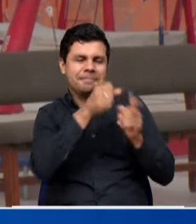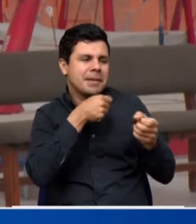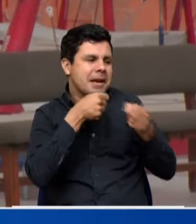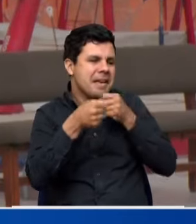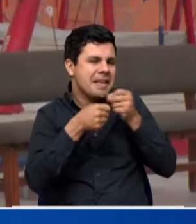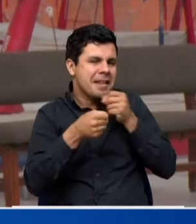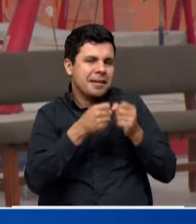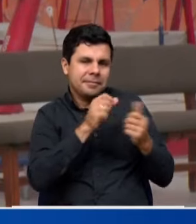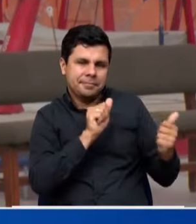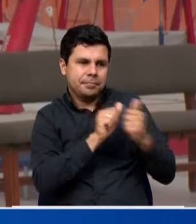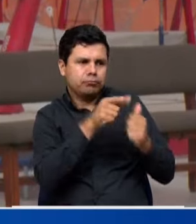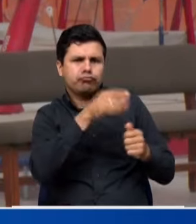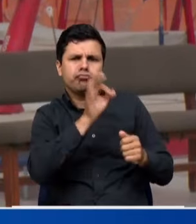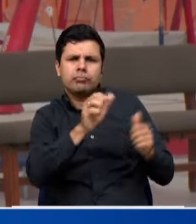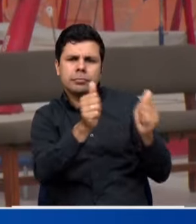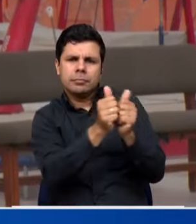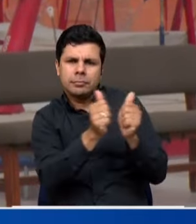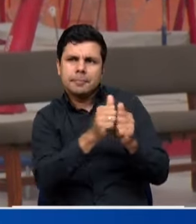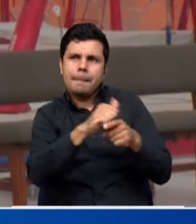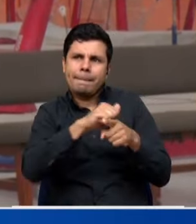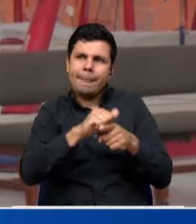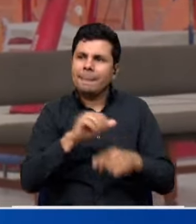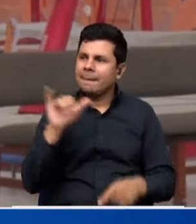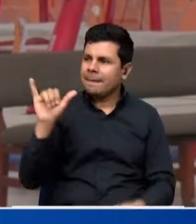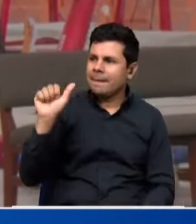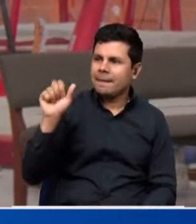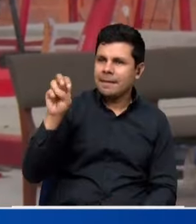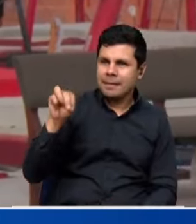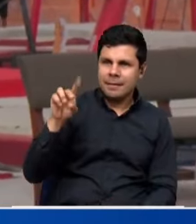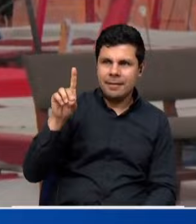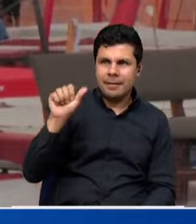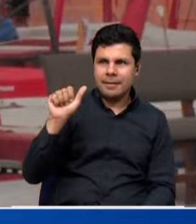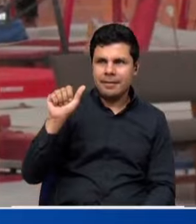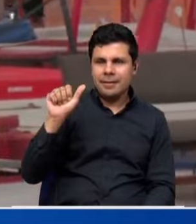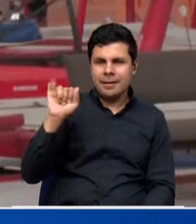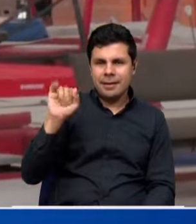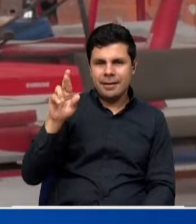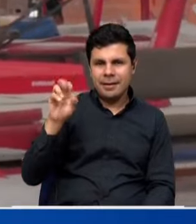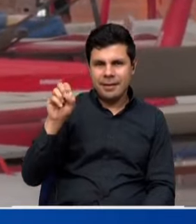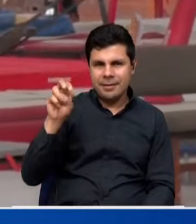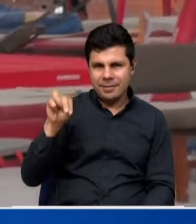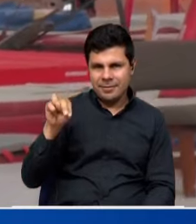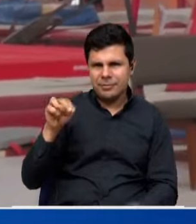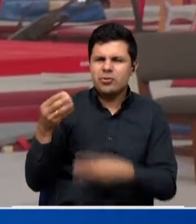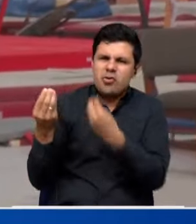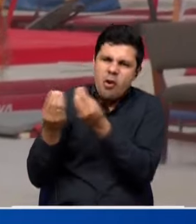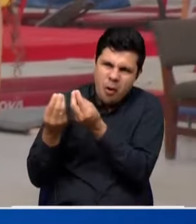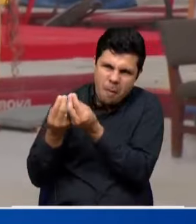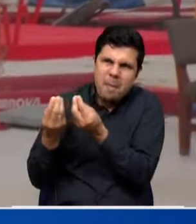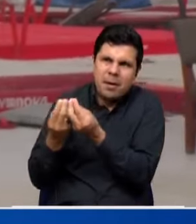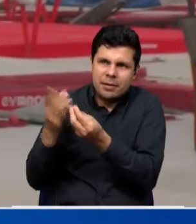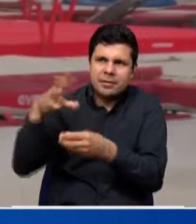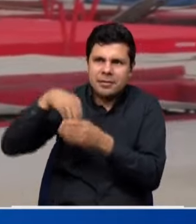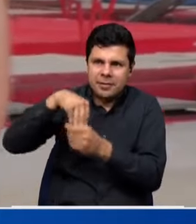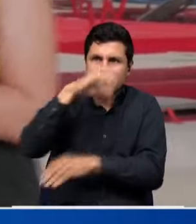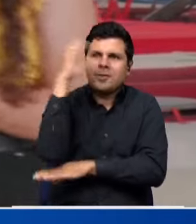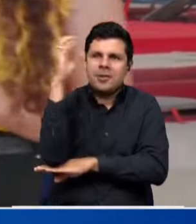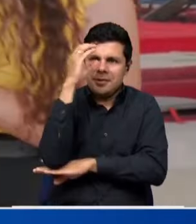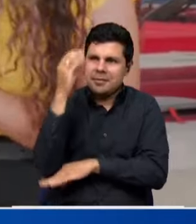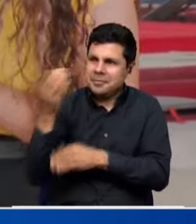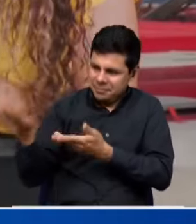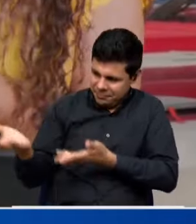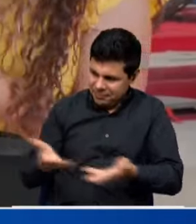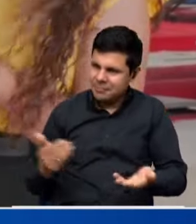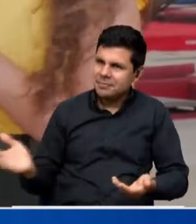Ángel durante todos sus entrenamientos. Voy a llamar a Yandairon Zavala, gimnasta cucuteño, claramente también selección Colombia. Yandairon,